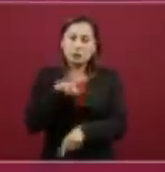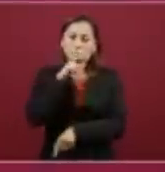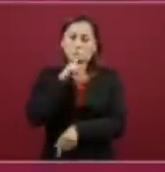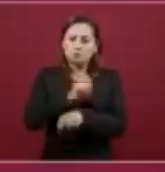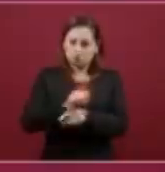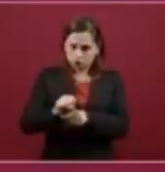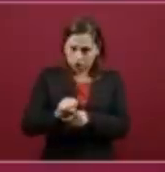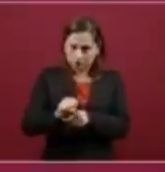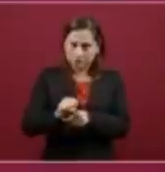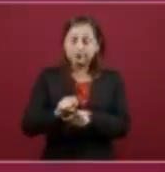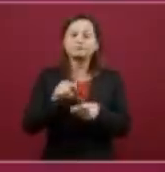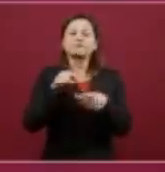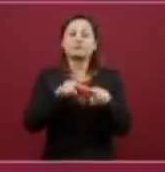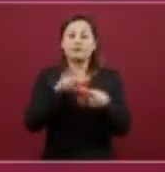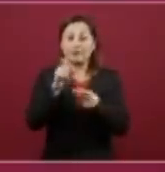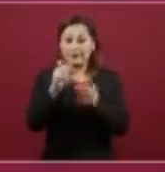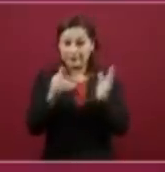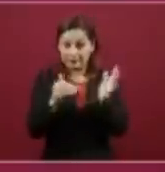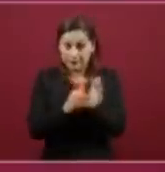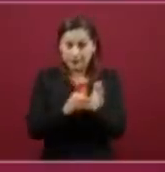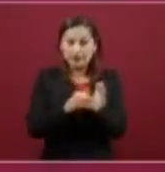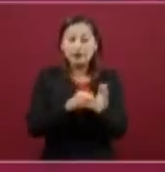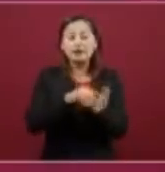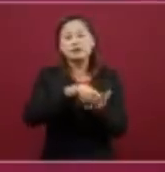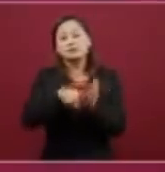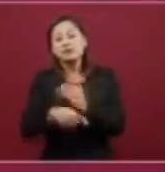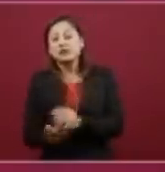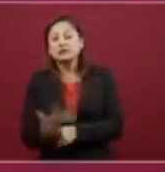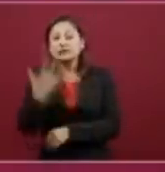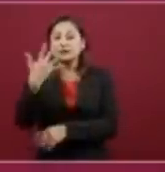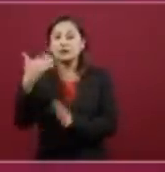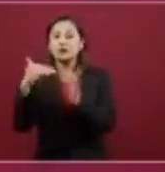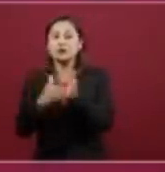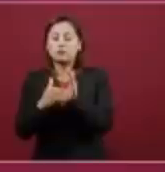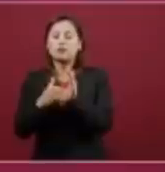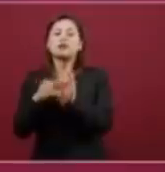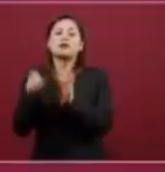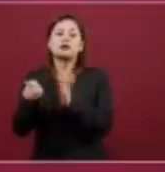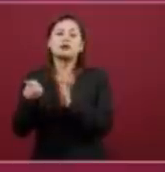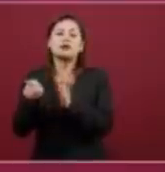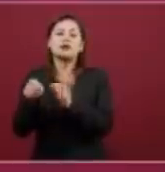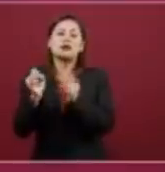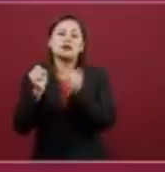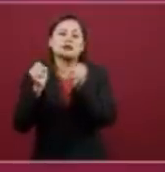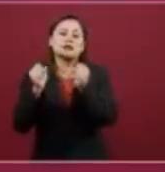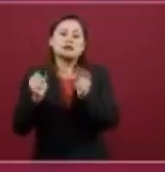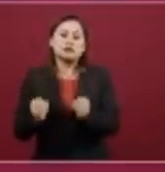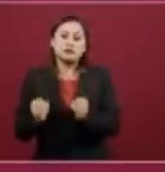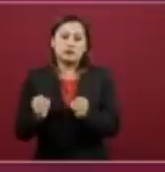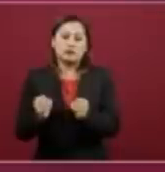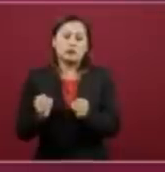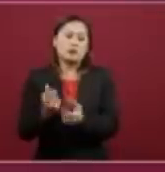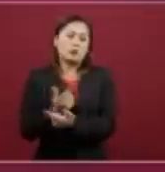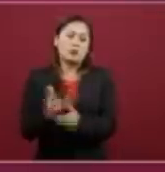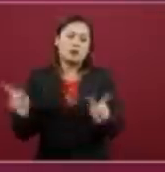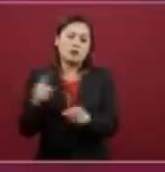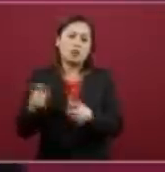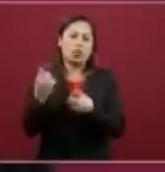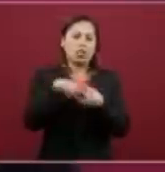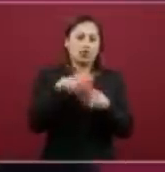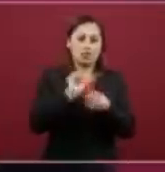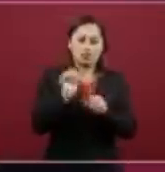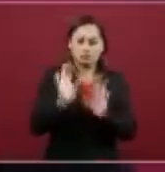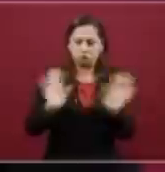5,000 son del Seguro, de este sistema de atención a población abierta. Y